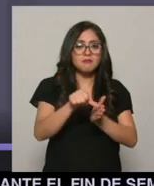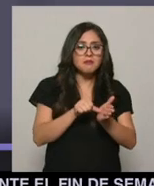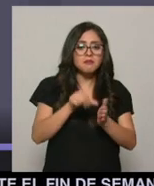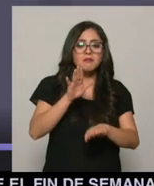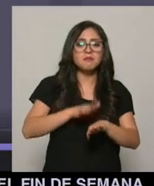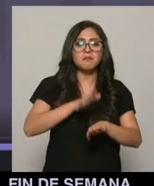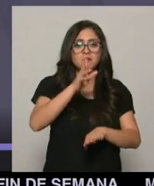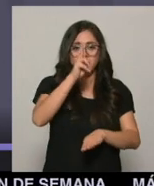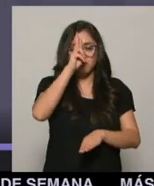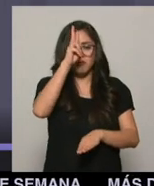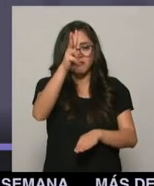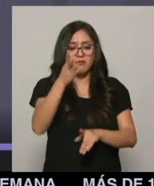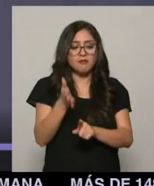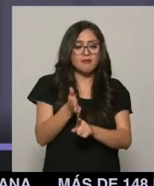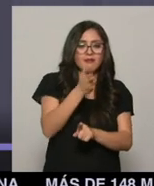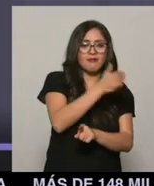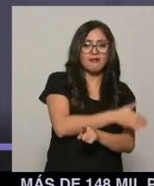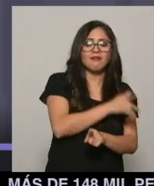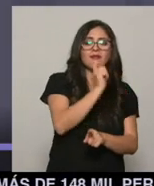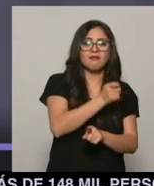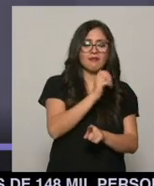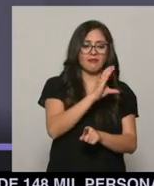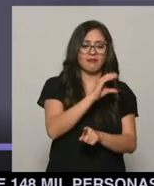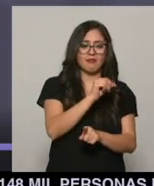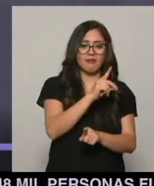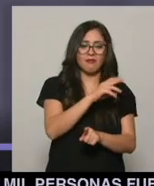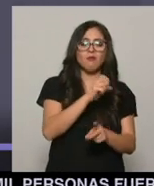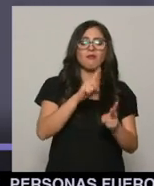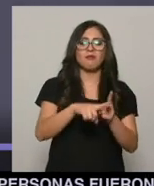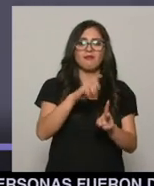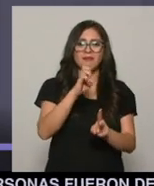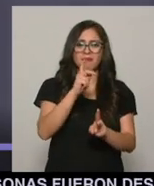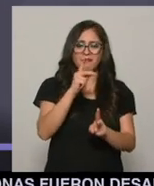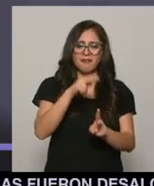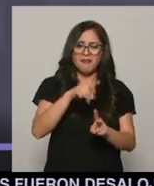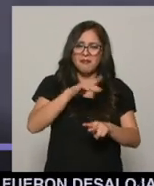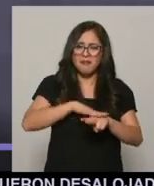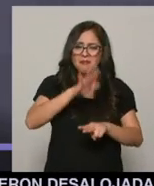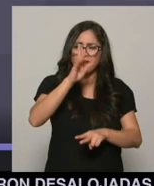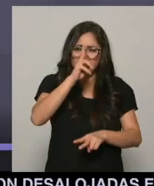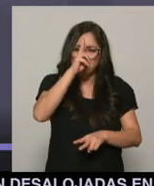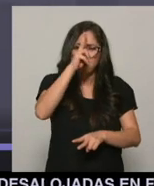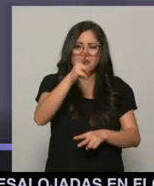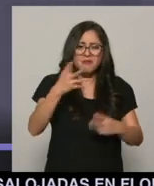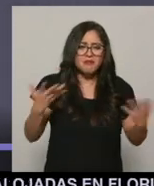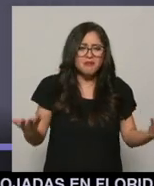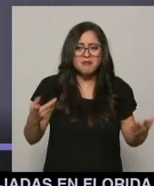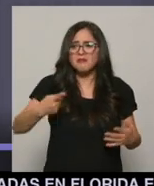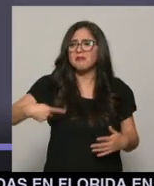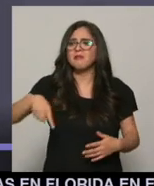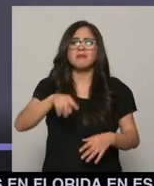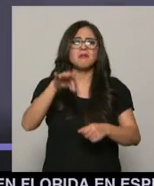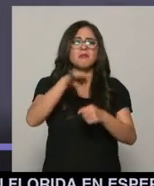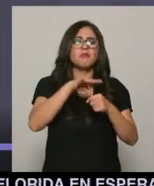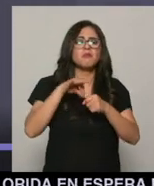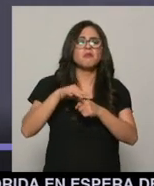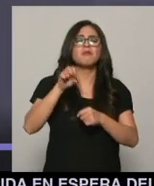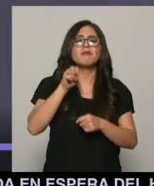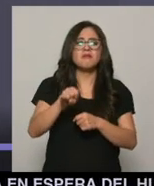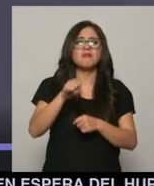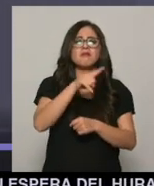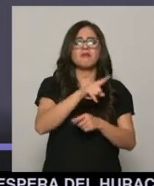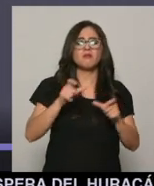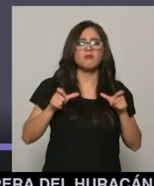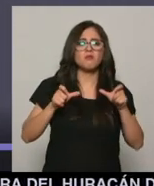más que Enrique Peña Nieto, con todas las facilidades que se le han dado al presidente. La Guardia Nacional salió por unanimidad hace ya algunos